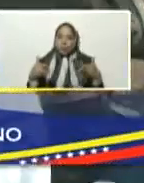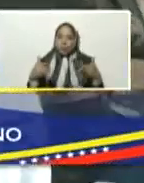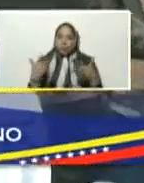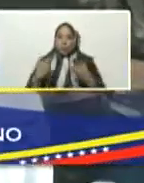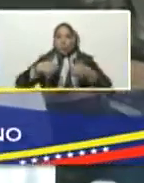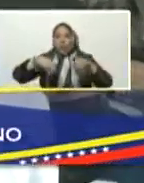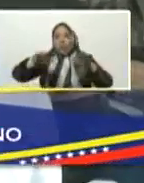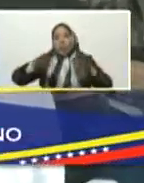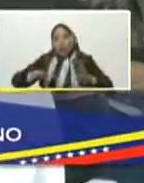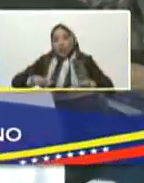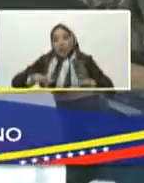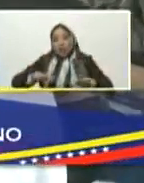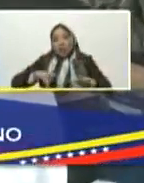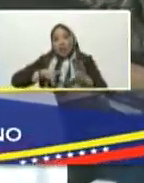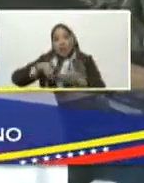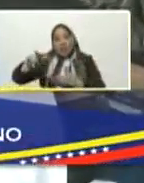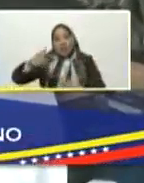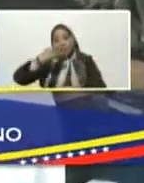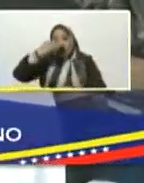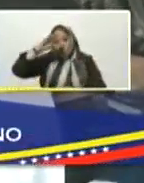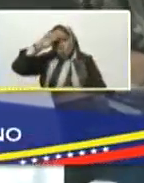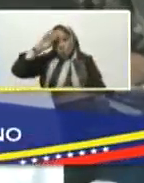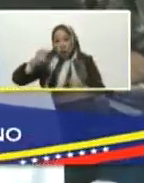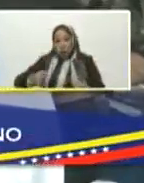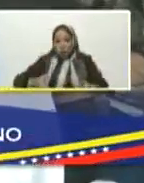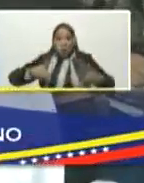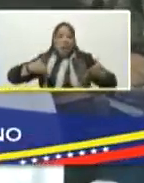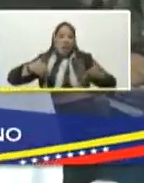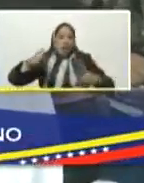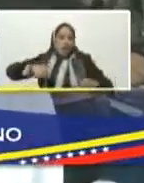Dejas el juego ganando, Julito.